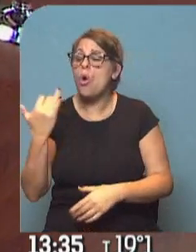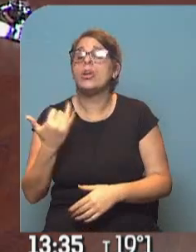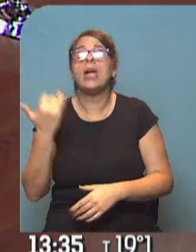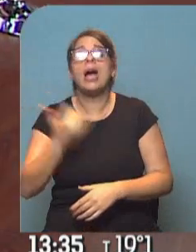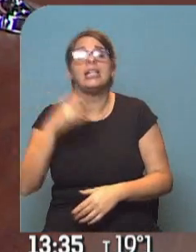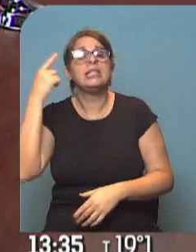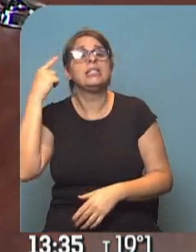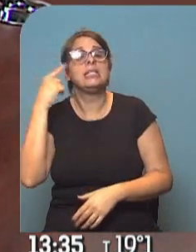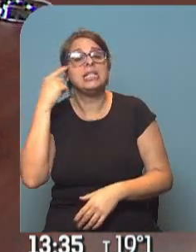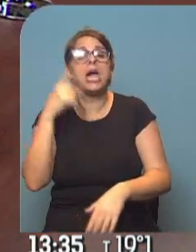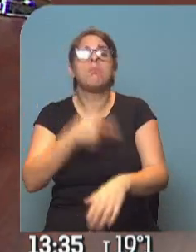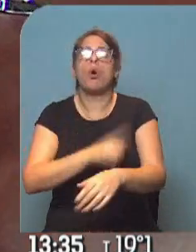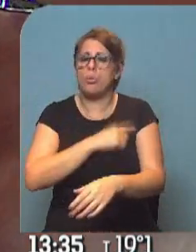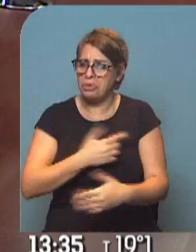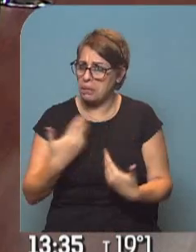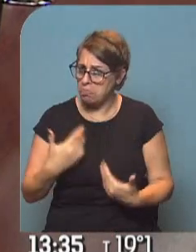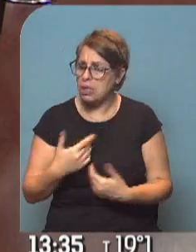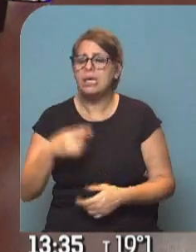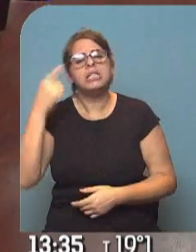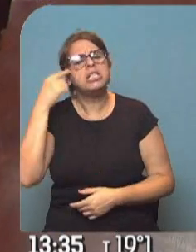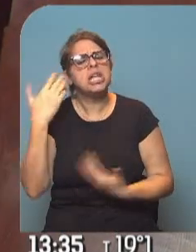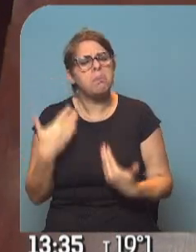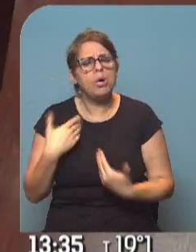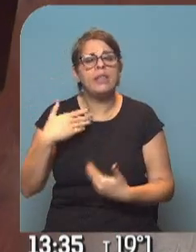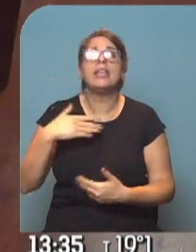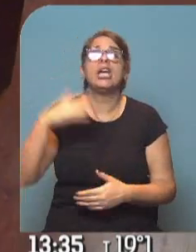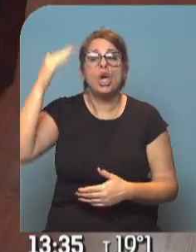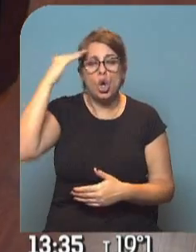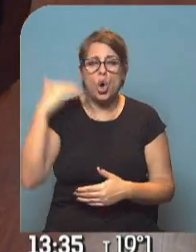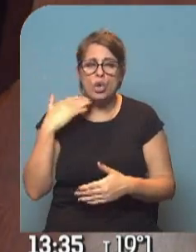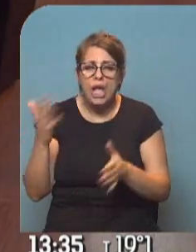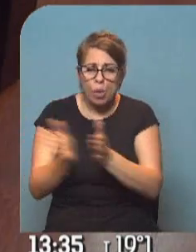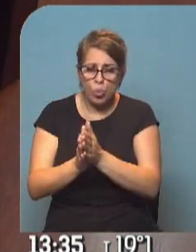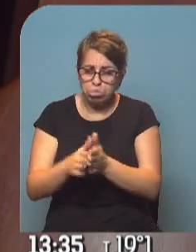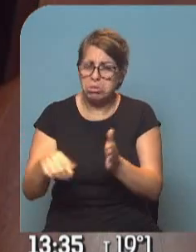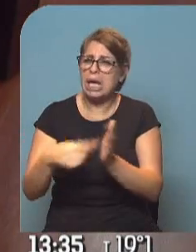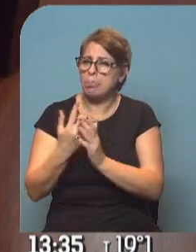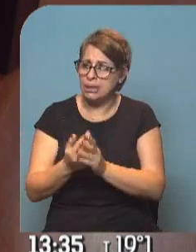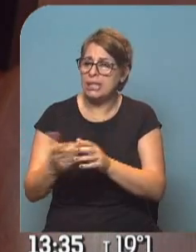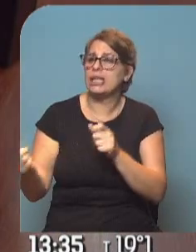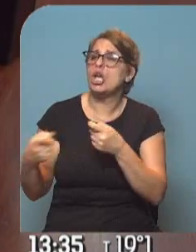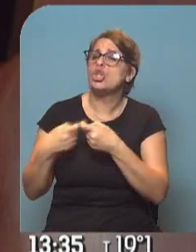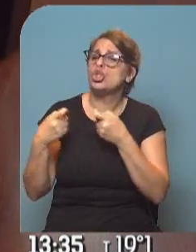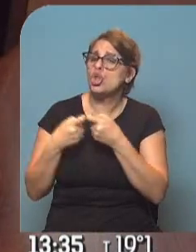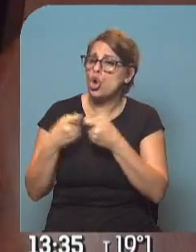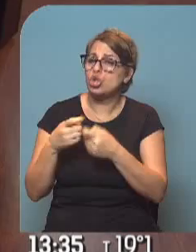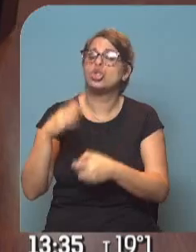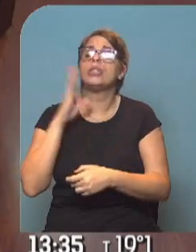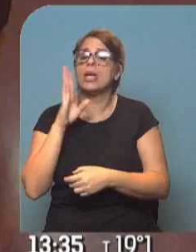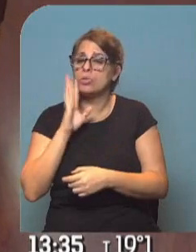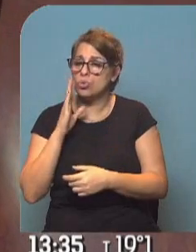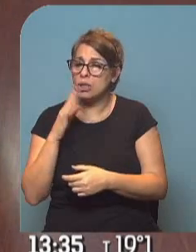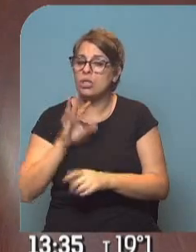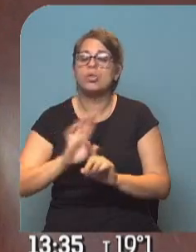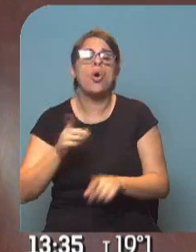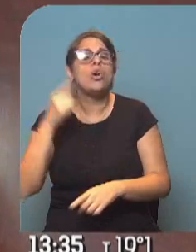pregunta sería, ¿China puede permitirse una Corea unificada, capitalista y aliada de Estados Unidos a las puertas de su frontera, o no lo va a